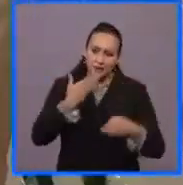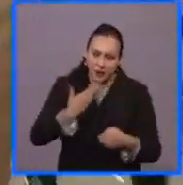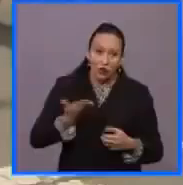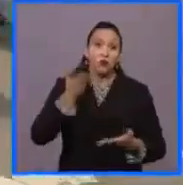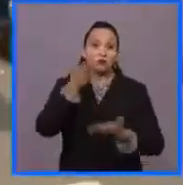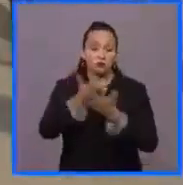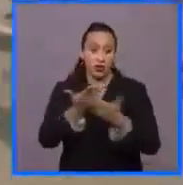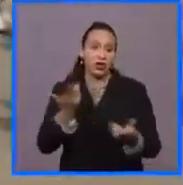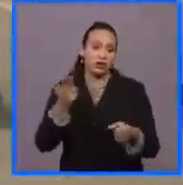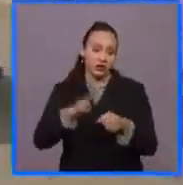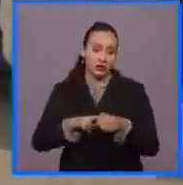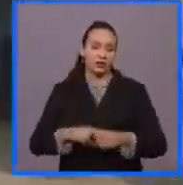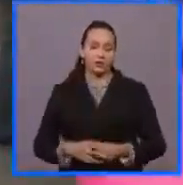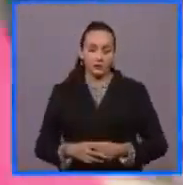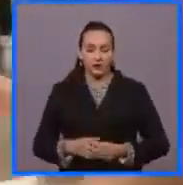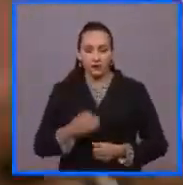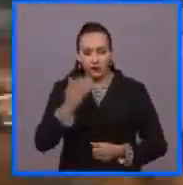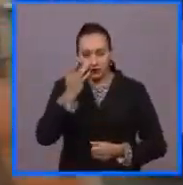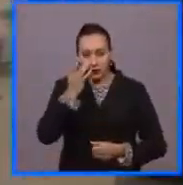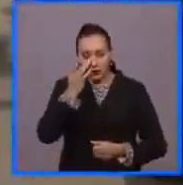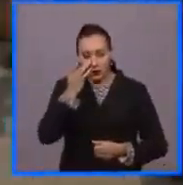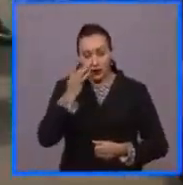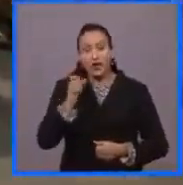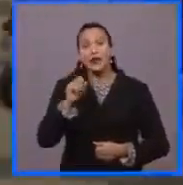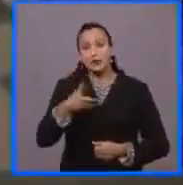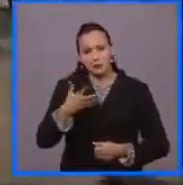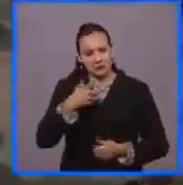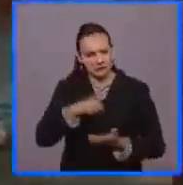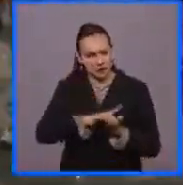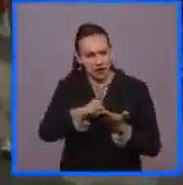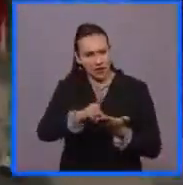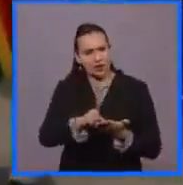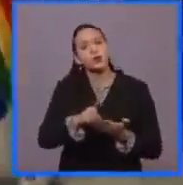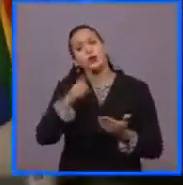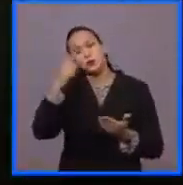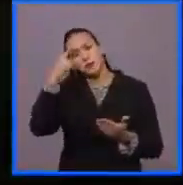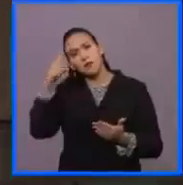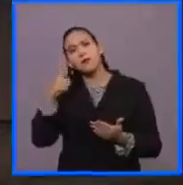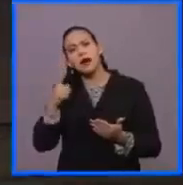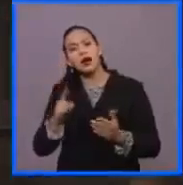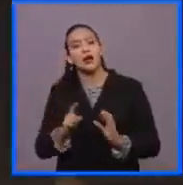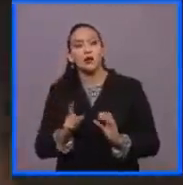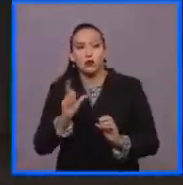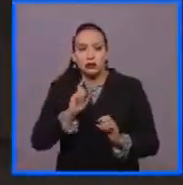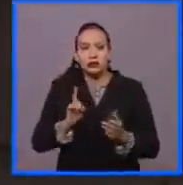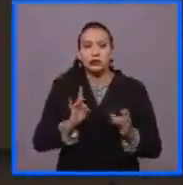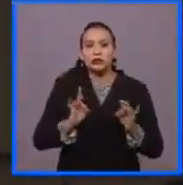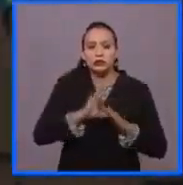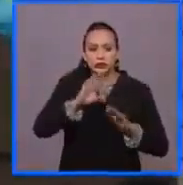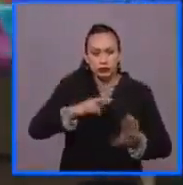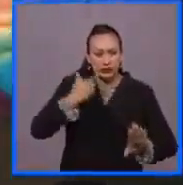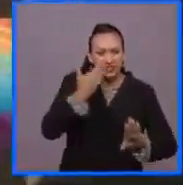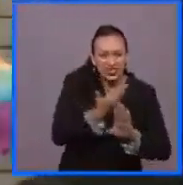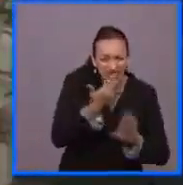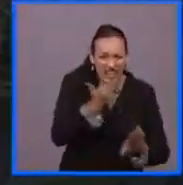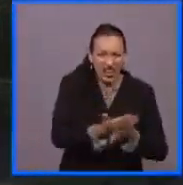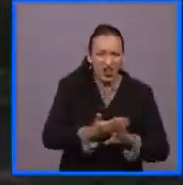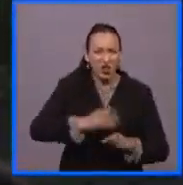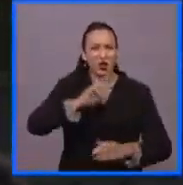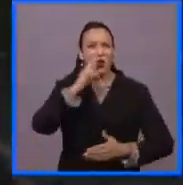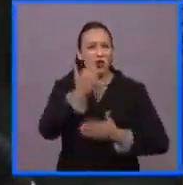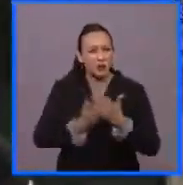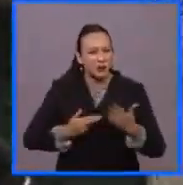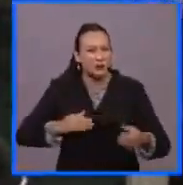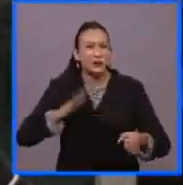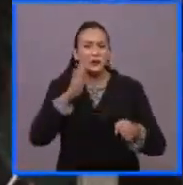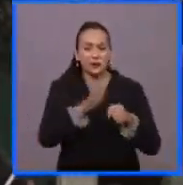médica. También tienen derecho a recibir protección contra la violencia y persecución, para evitar que sufran acoso,